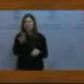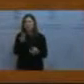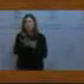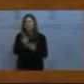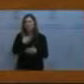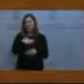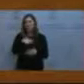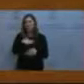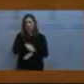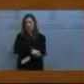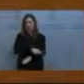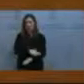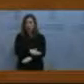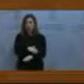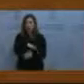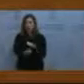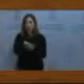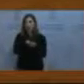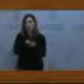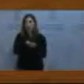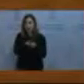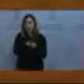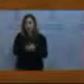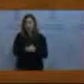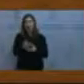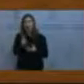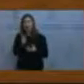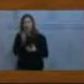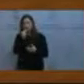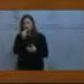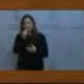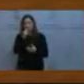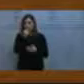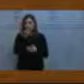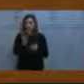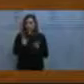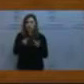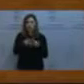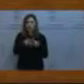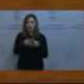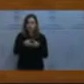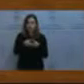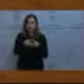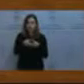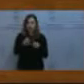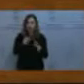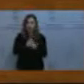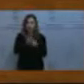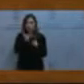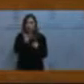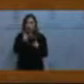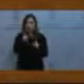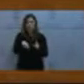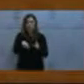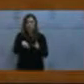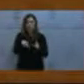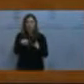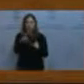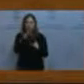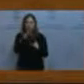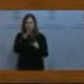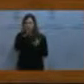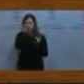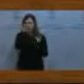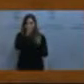a instancia del principal grupo de la oposición, también por razones obvias. Esto indica, señora consejera, a nuestro juicio